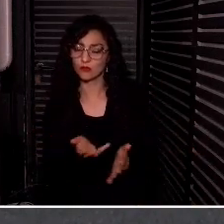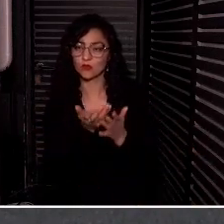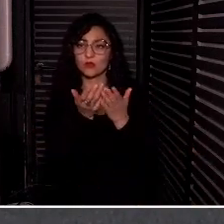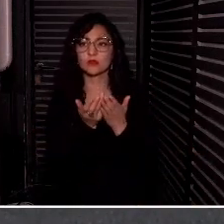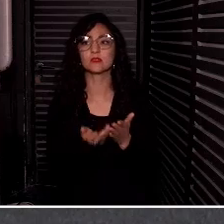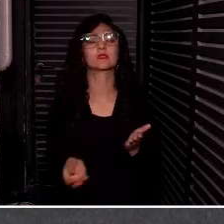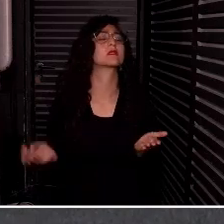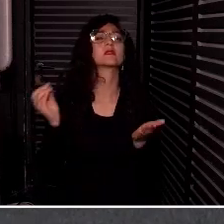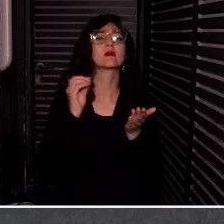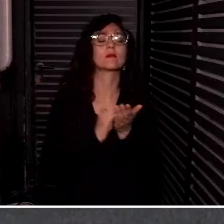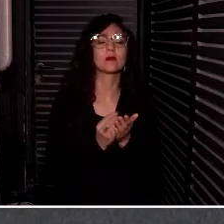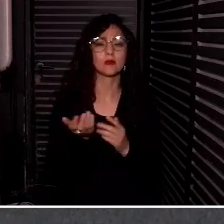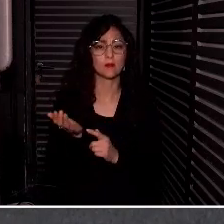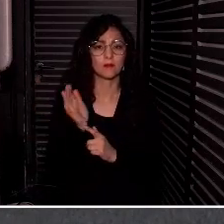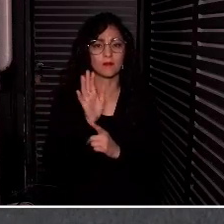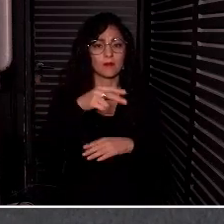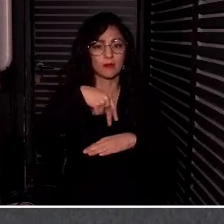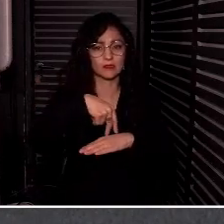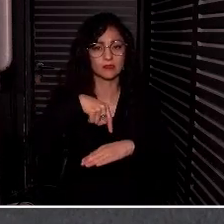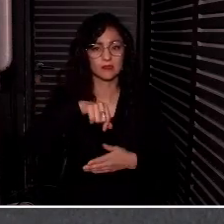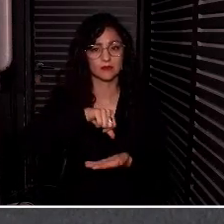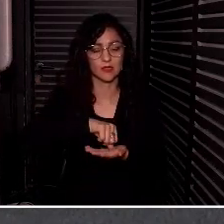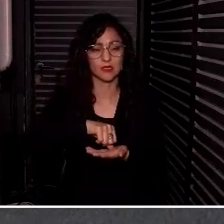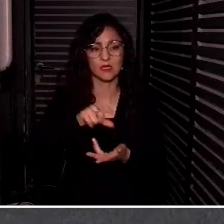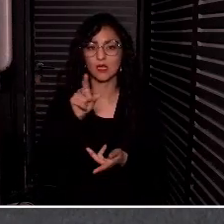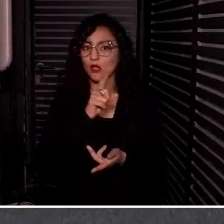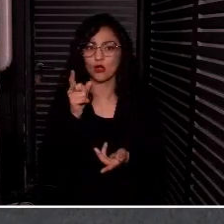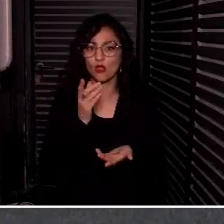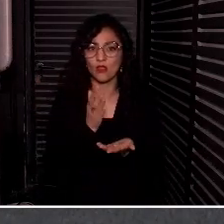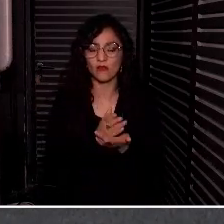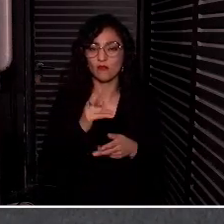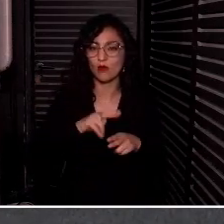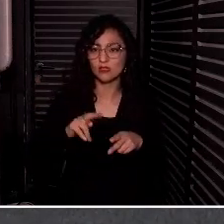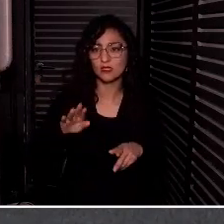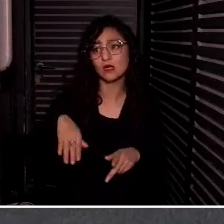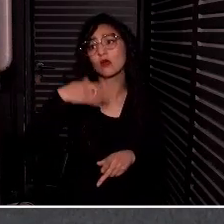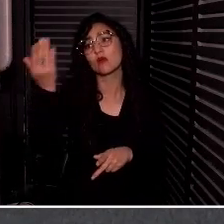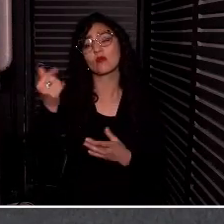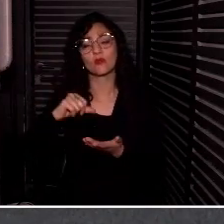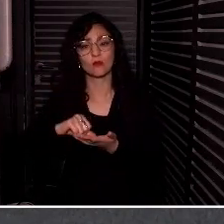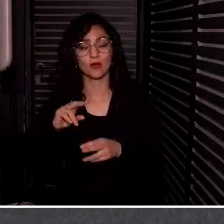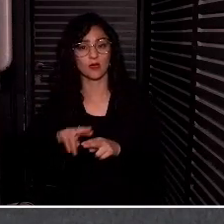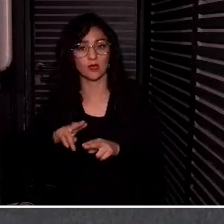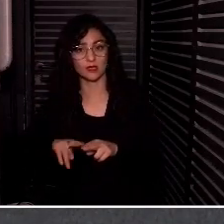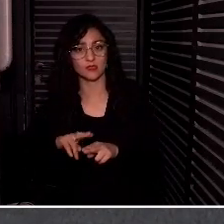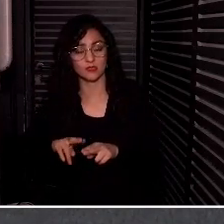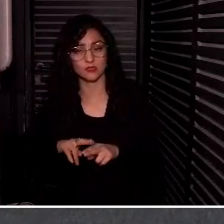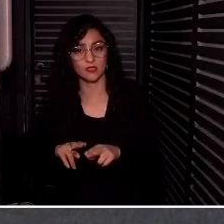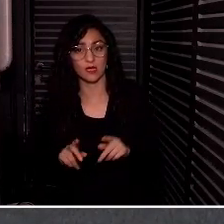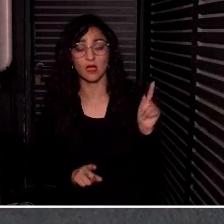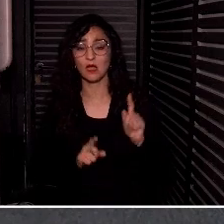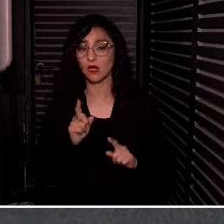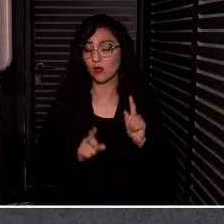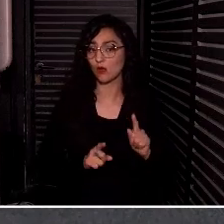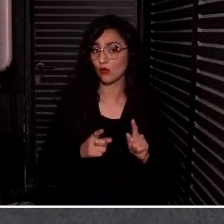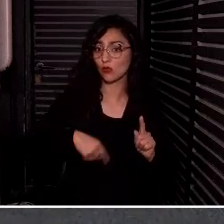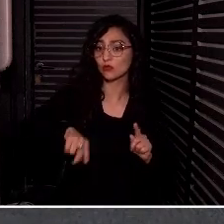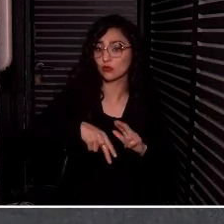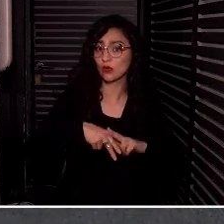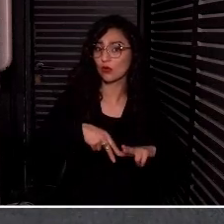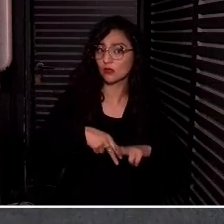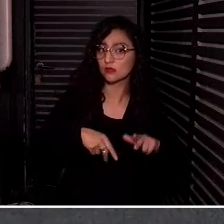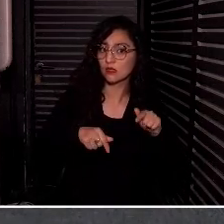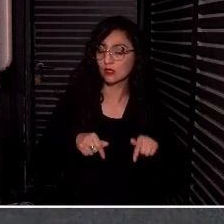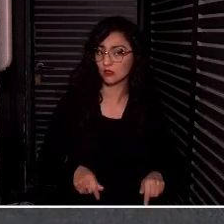inversiones En nuestro país entonces que no tengamos que producir fuera de chile y que muchos de los que producen incluso podemos producer nosotros ser